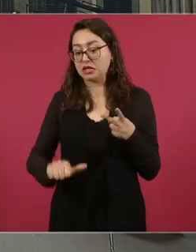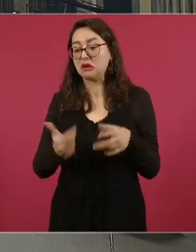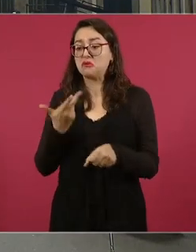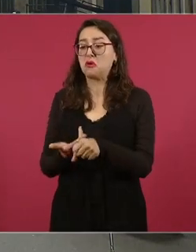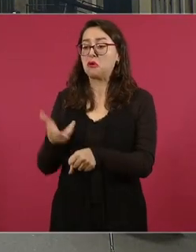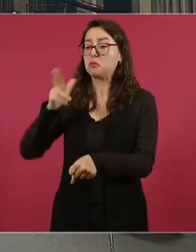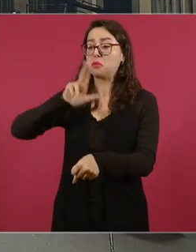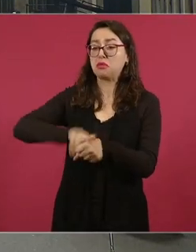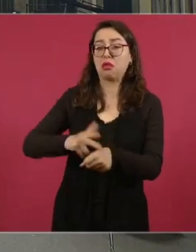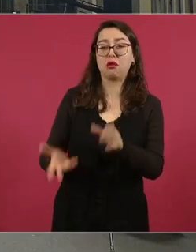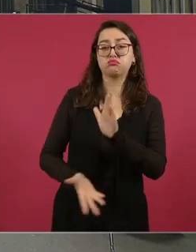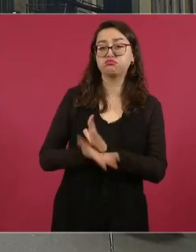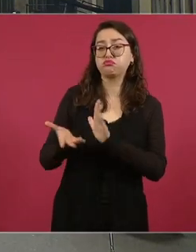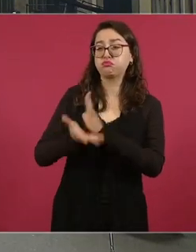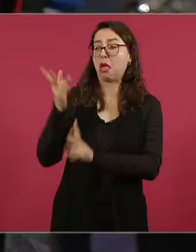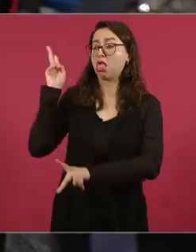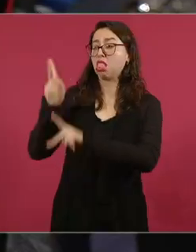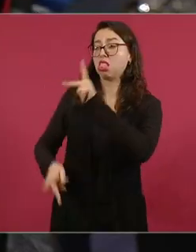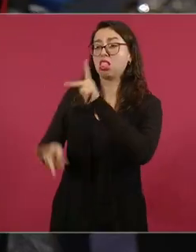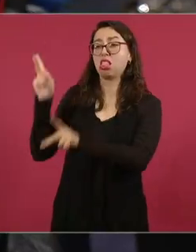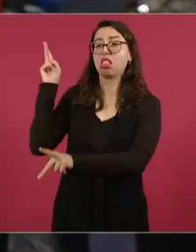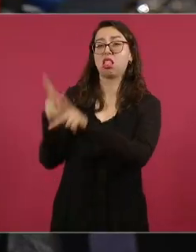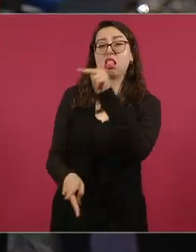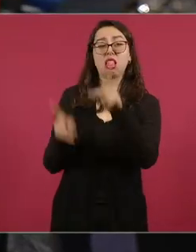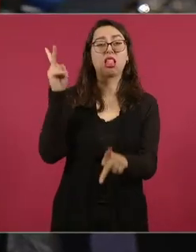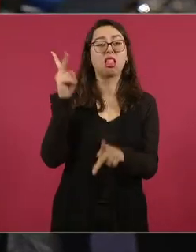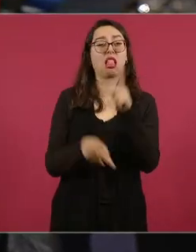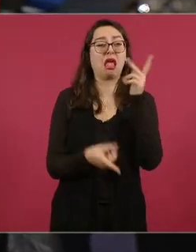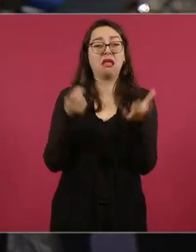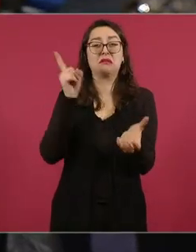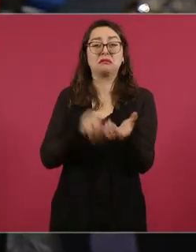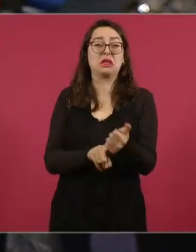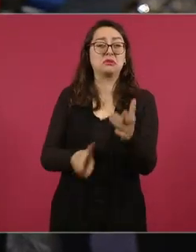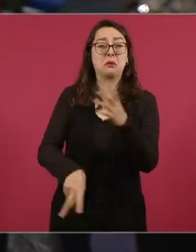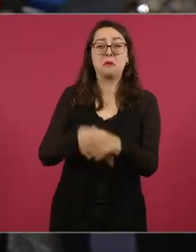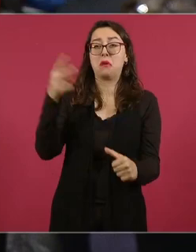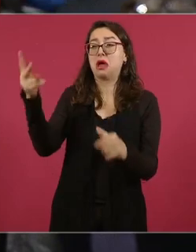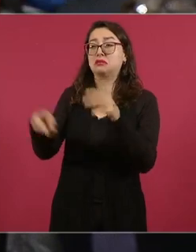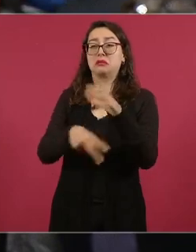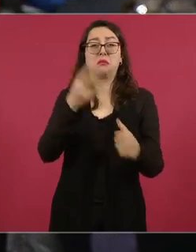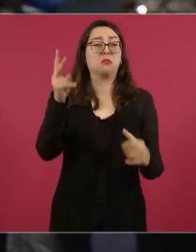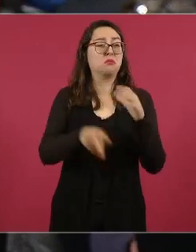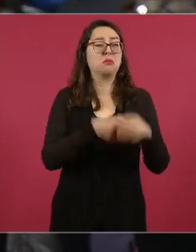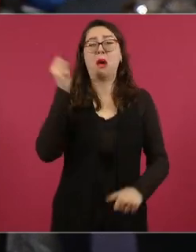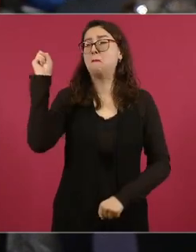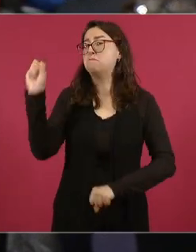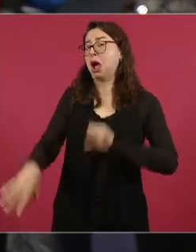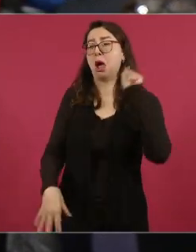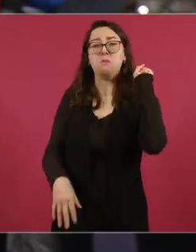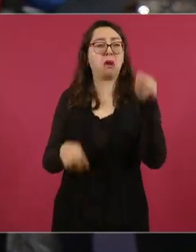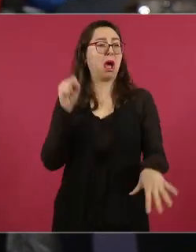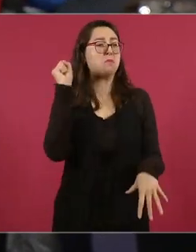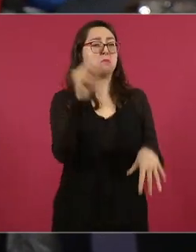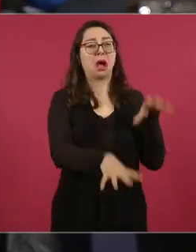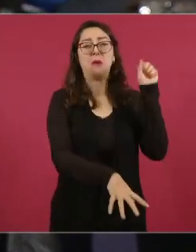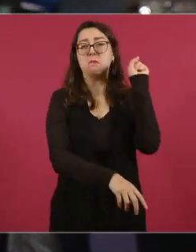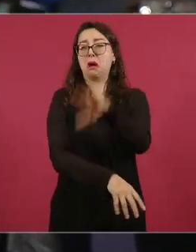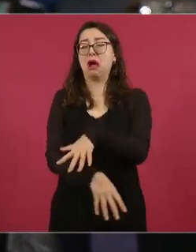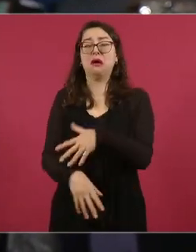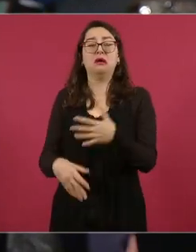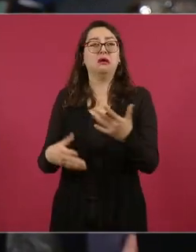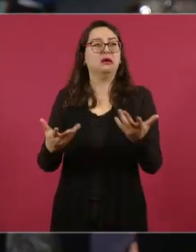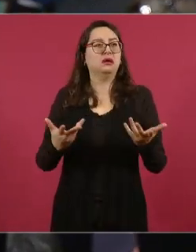hablando incluso de fachadas, ni siquiera obra negra de hospitales. Estábamos hablando de un sistema de